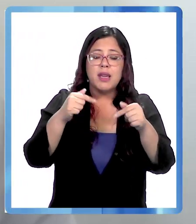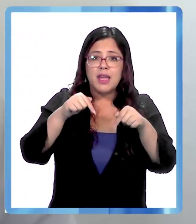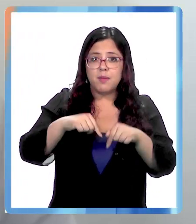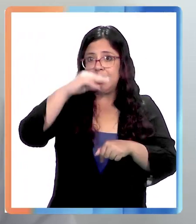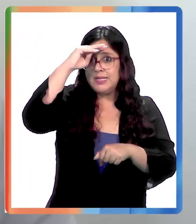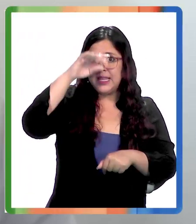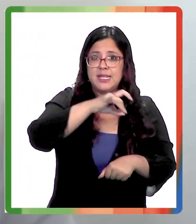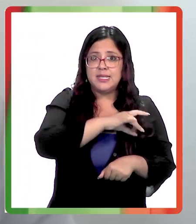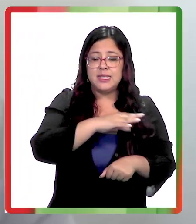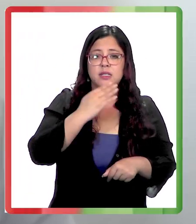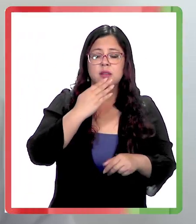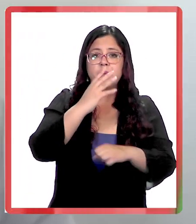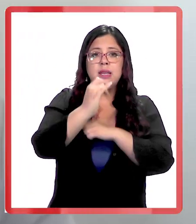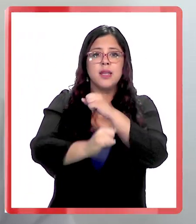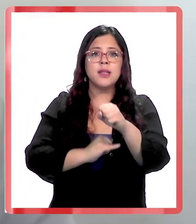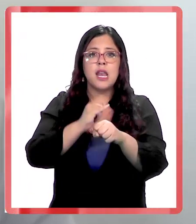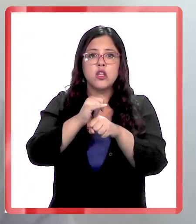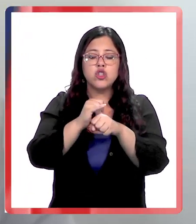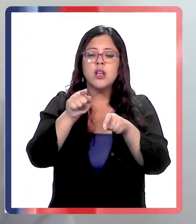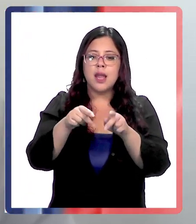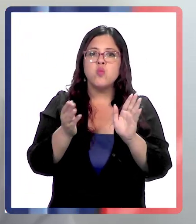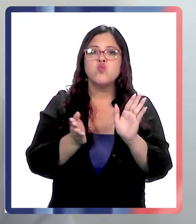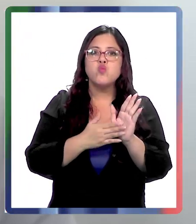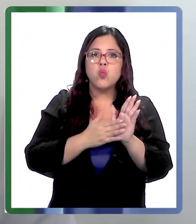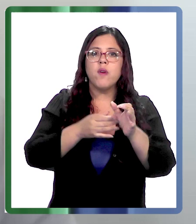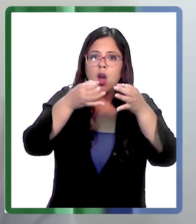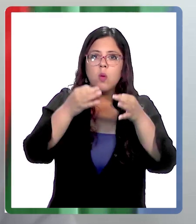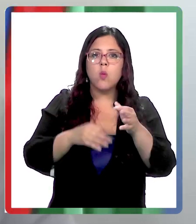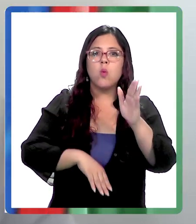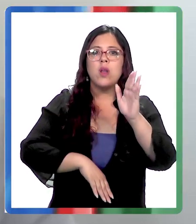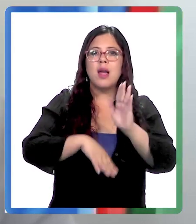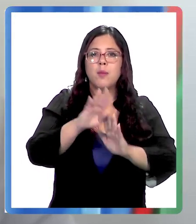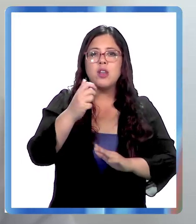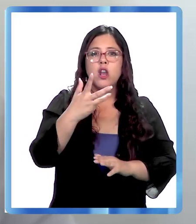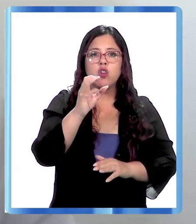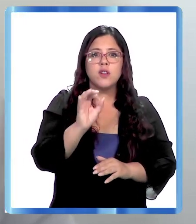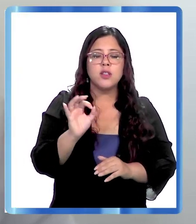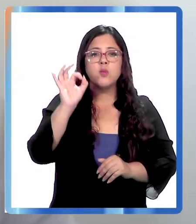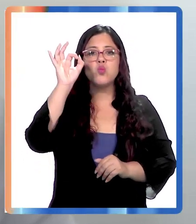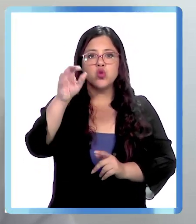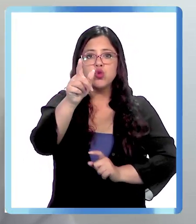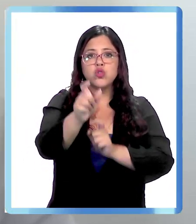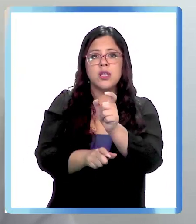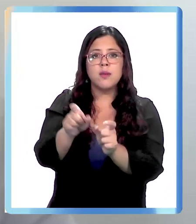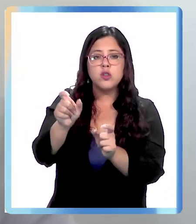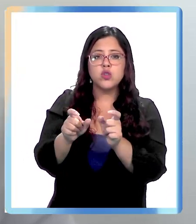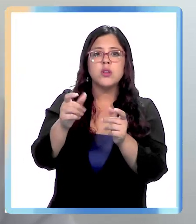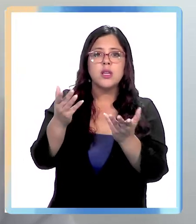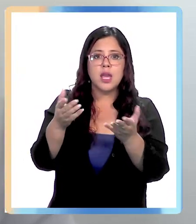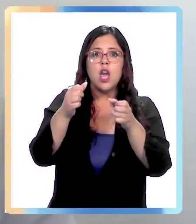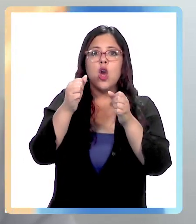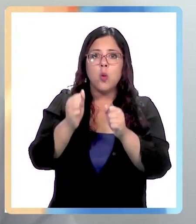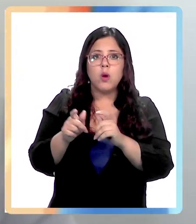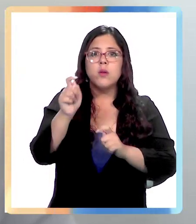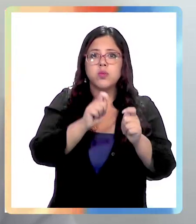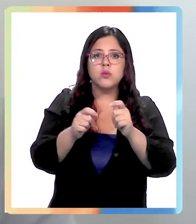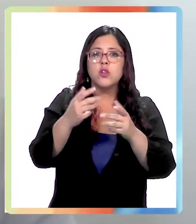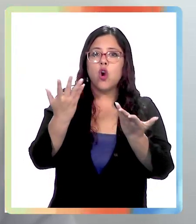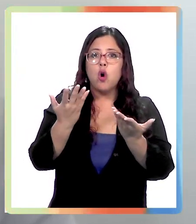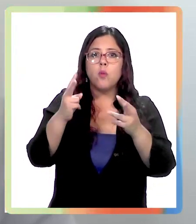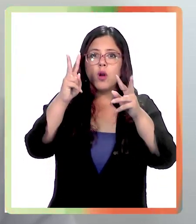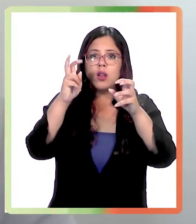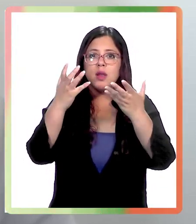como internacionales, han demostrado que la inmensa mayoría, más del 90% de esos pacientes pueden ser tratados por